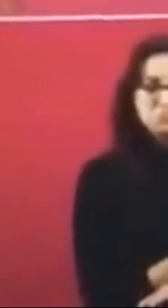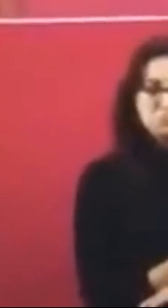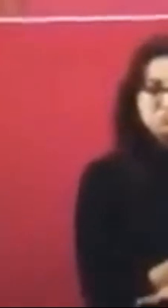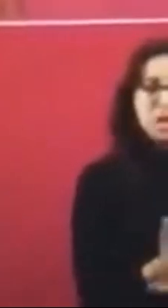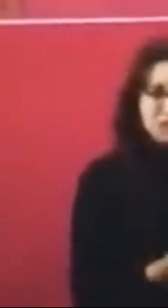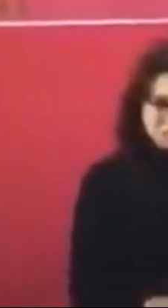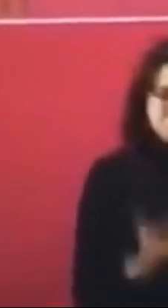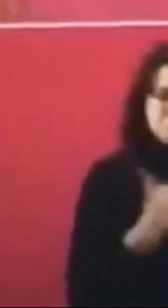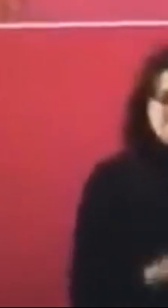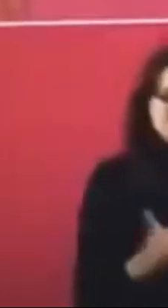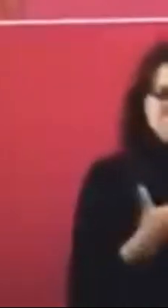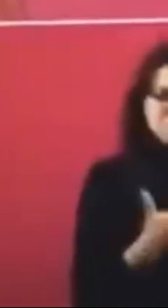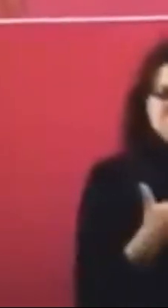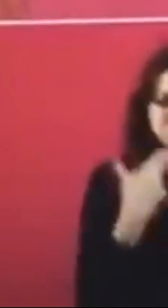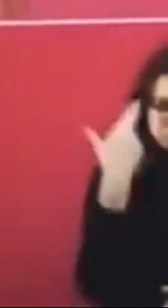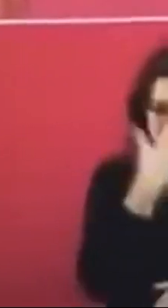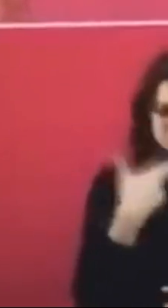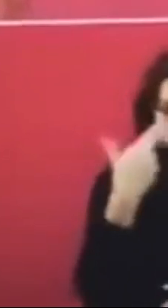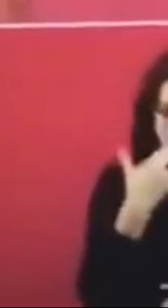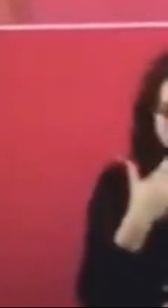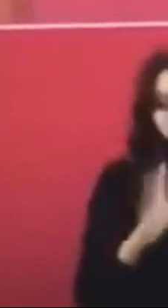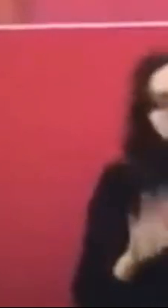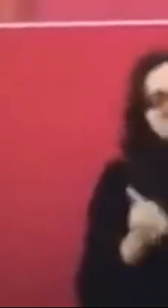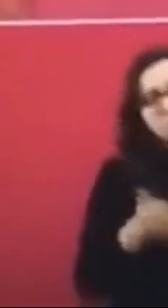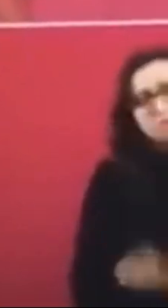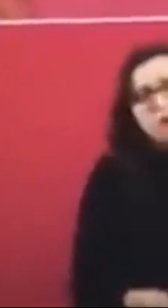que se debe de reponer el procedimiento.